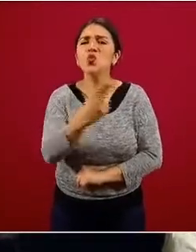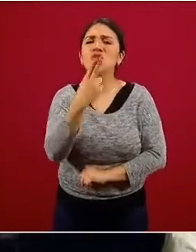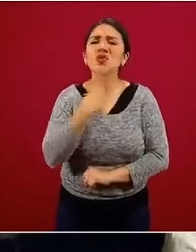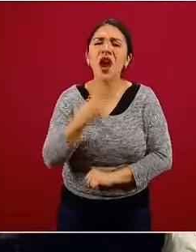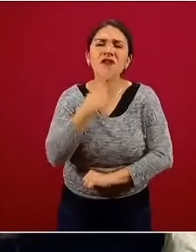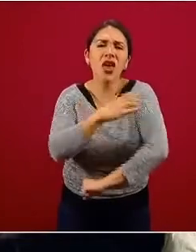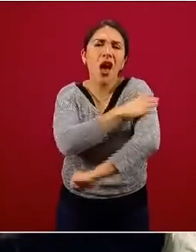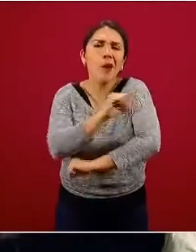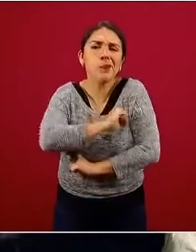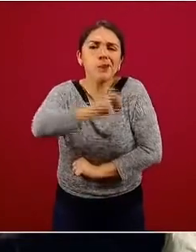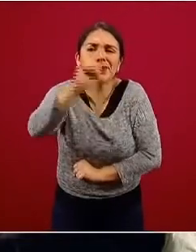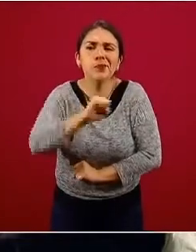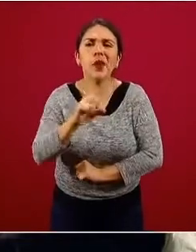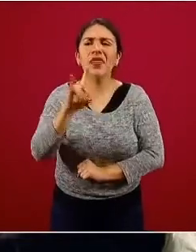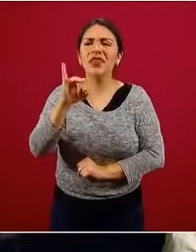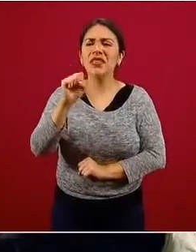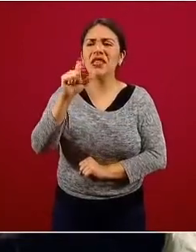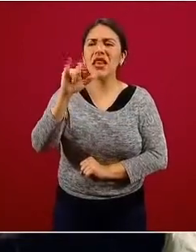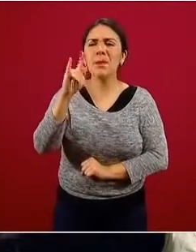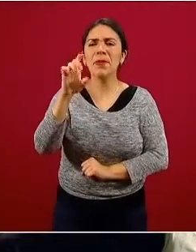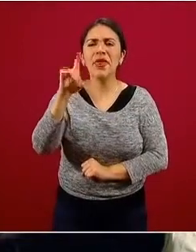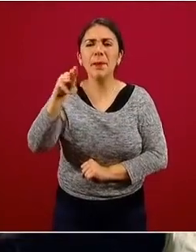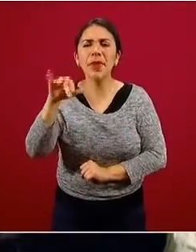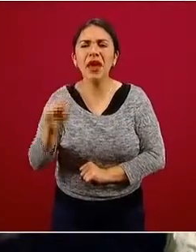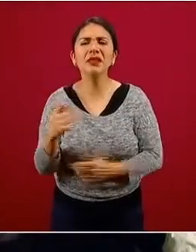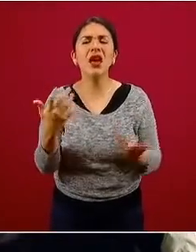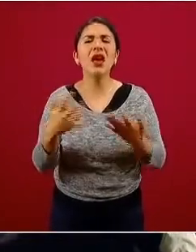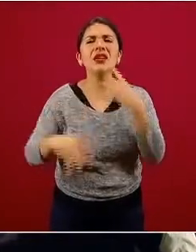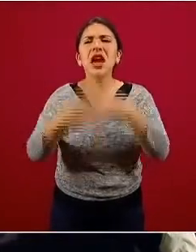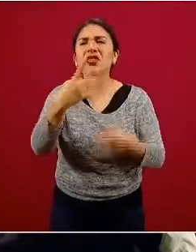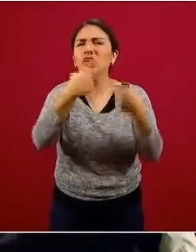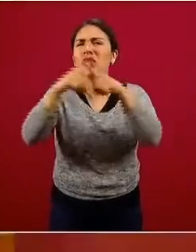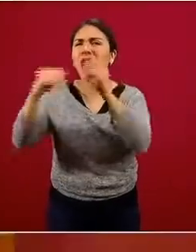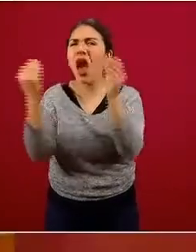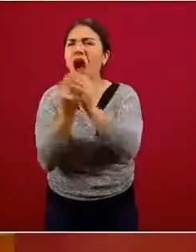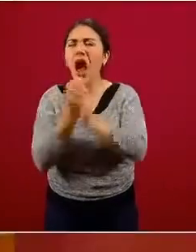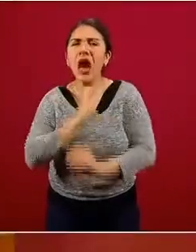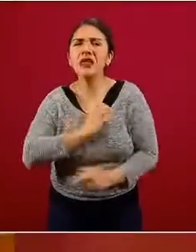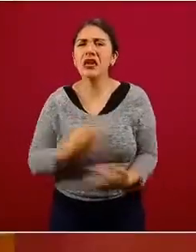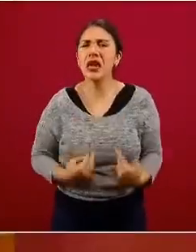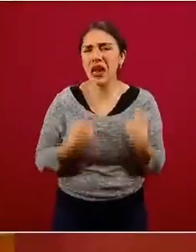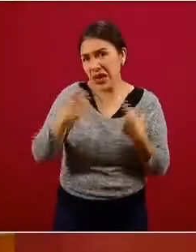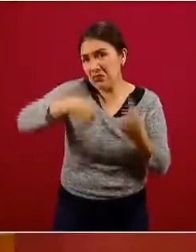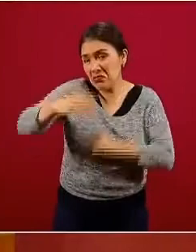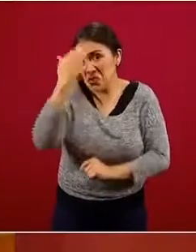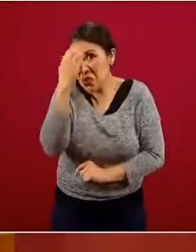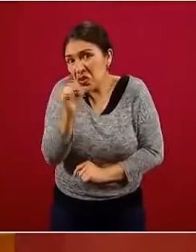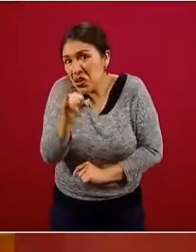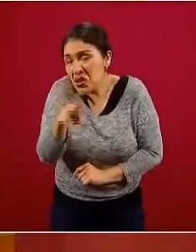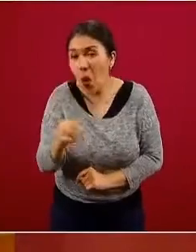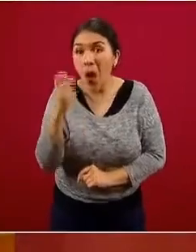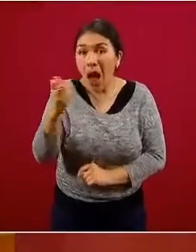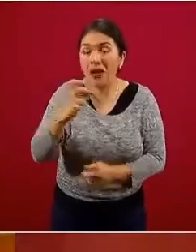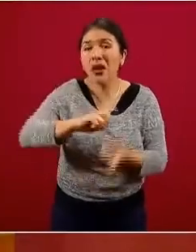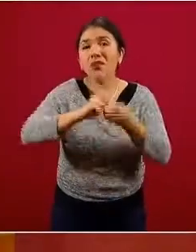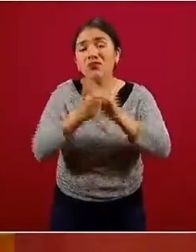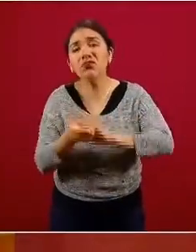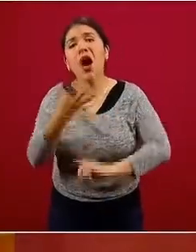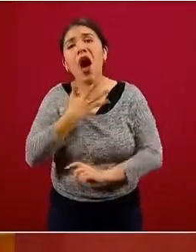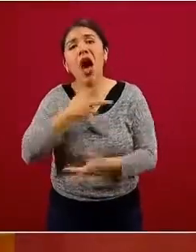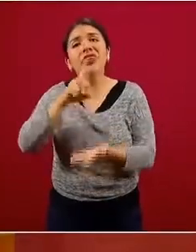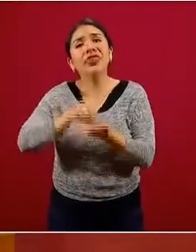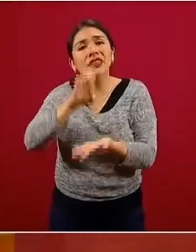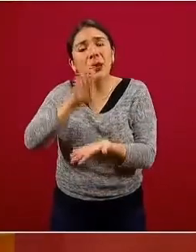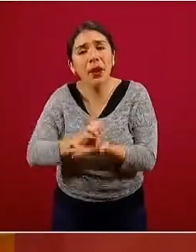diabetes, hipertensión, dislipidemias y 14 tipos de cáncer, que eso tal vez es menos conocido. Y esto lleva a